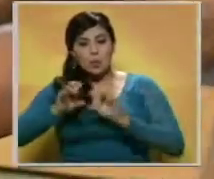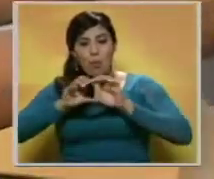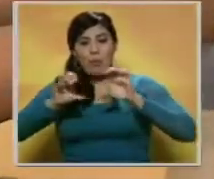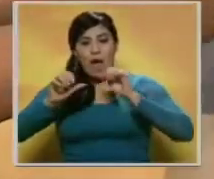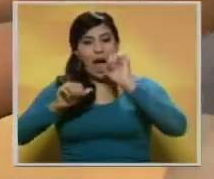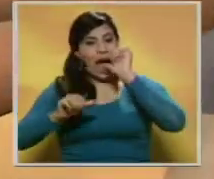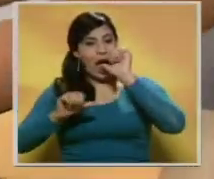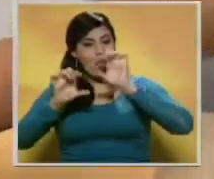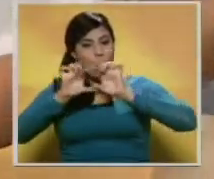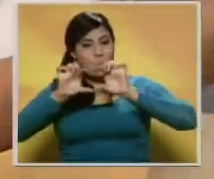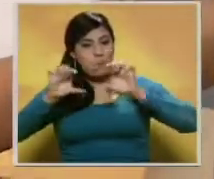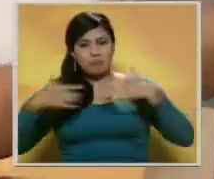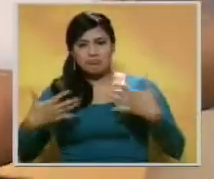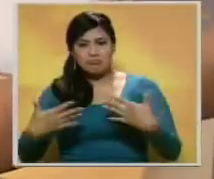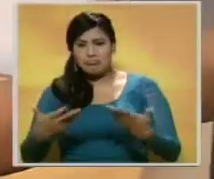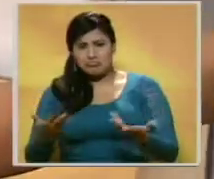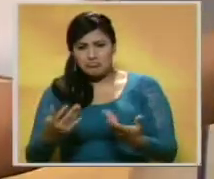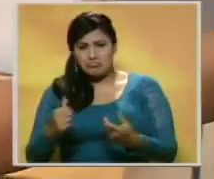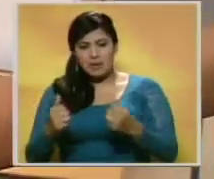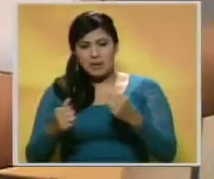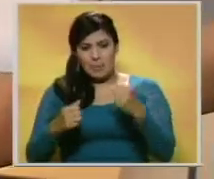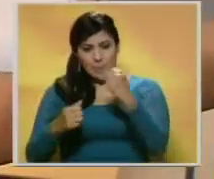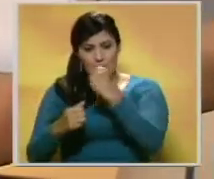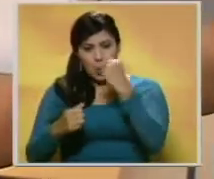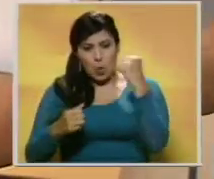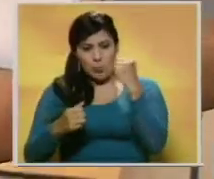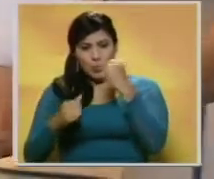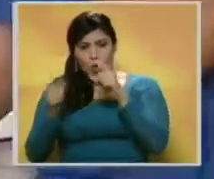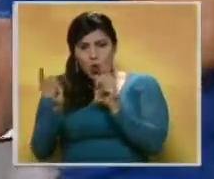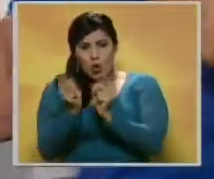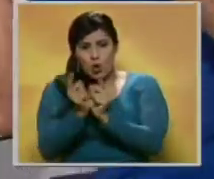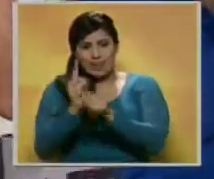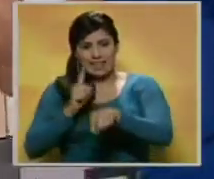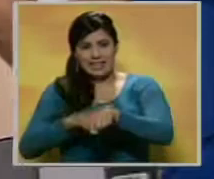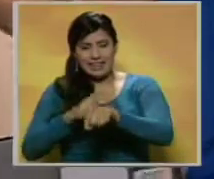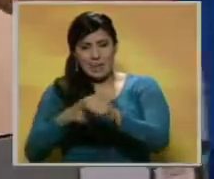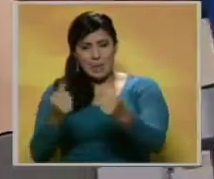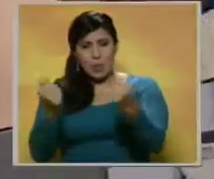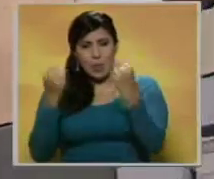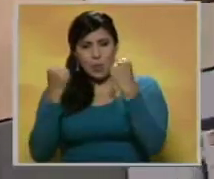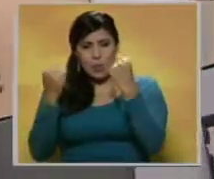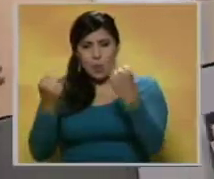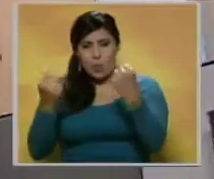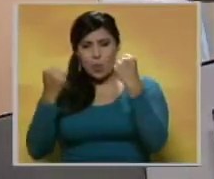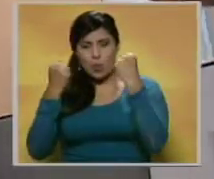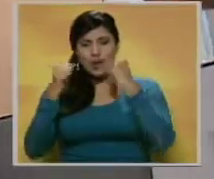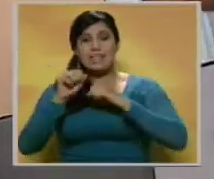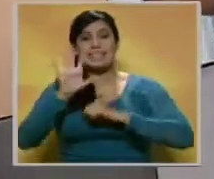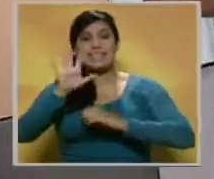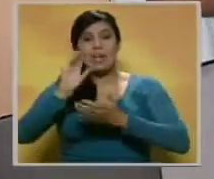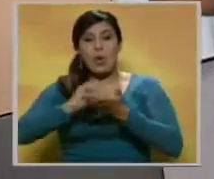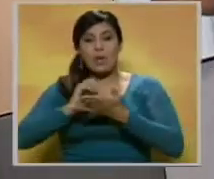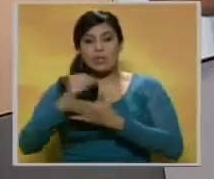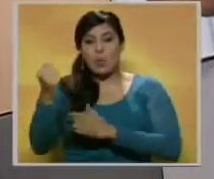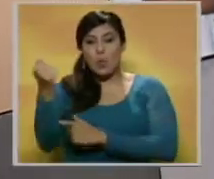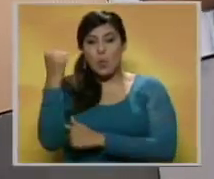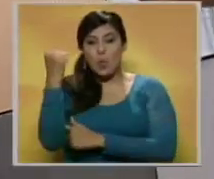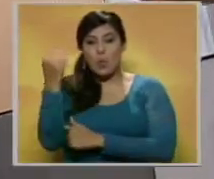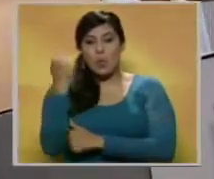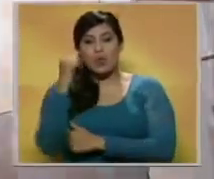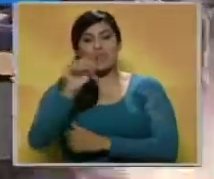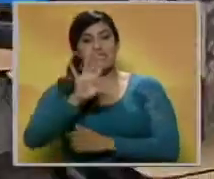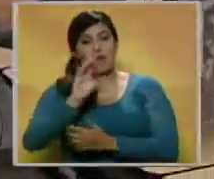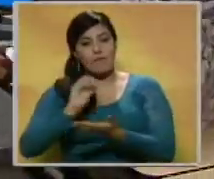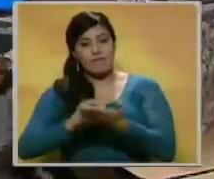lleno de agua, simple y sencillo, para una rutina corta pero efectiva de tonicidad muscular. 5 repeticiones cada movimiento.